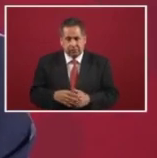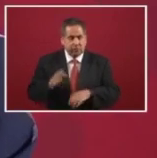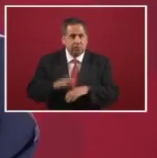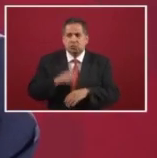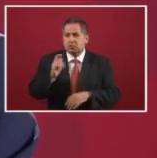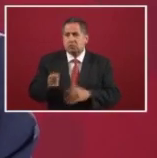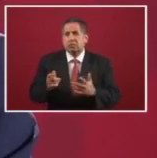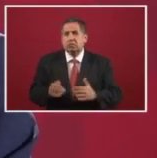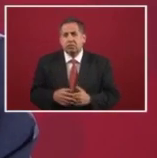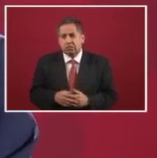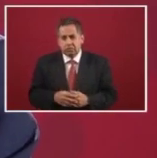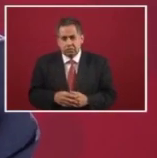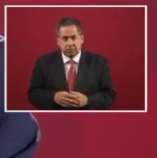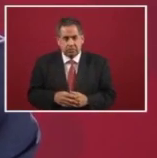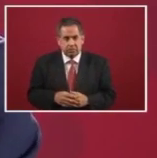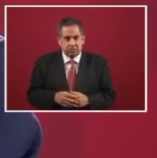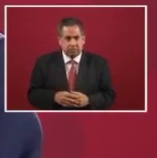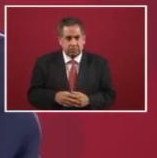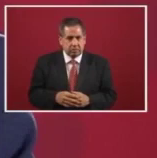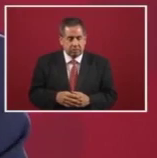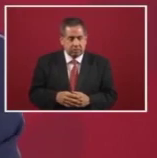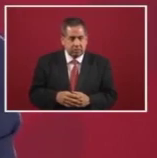más